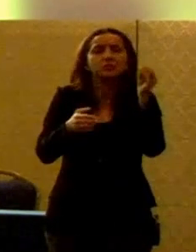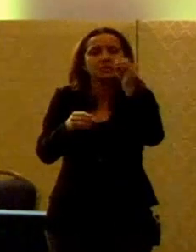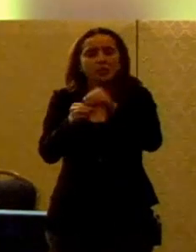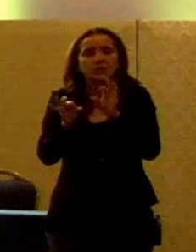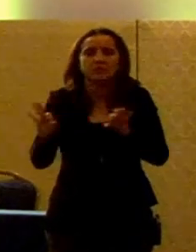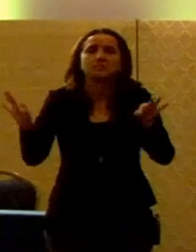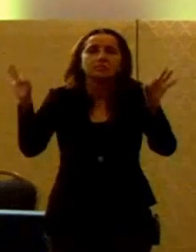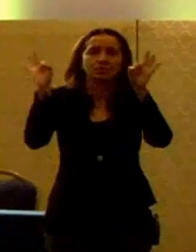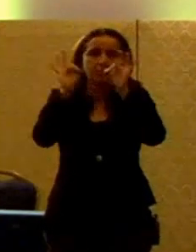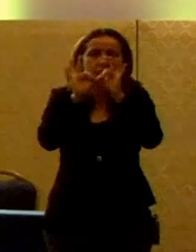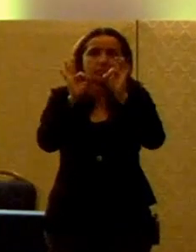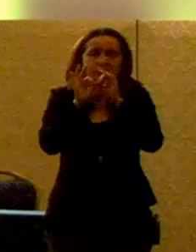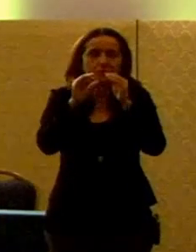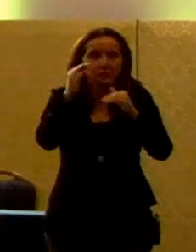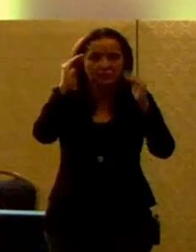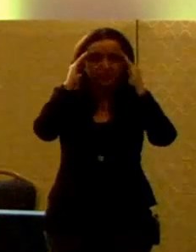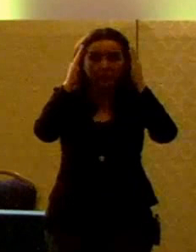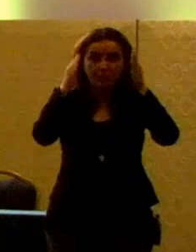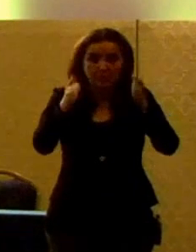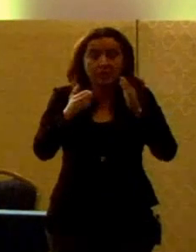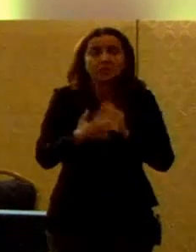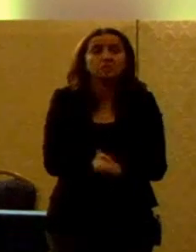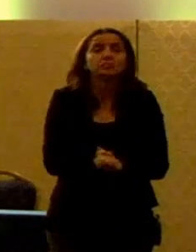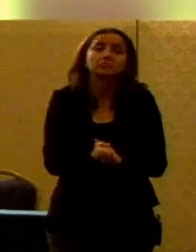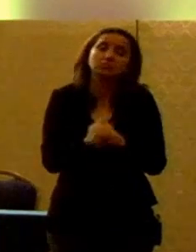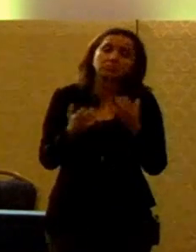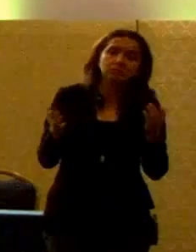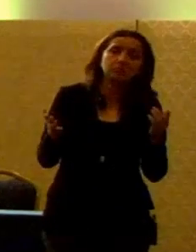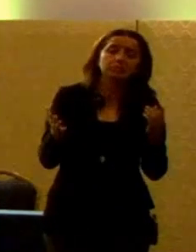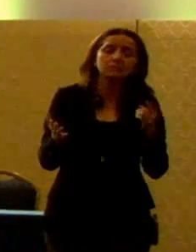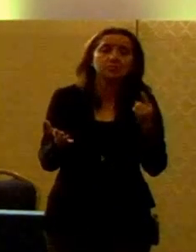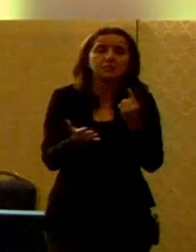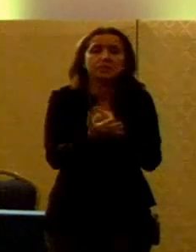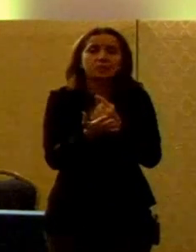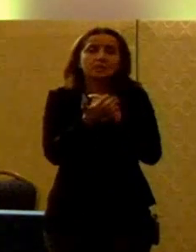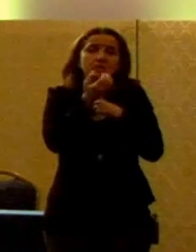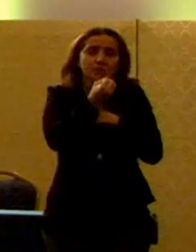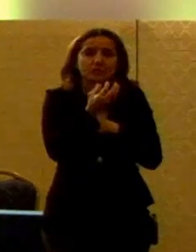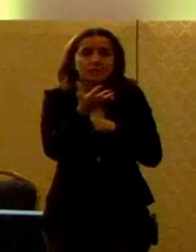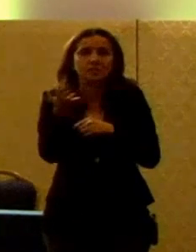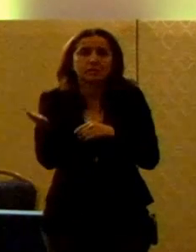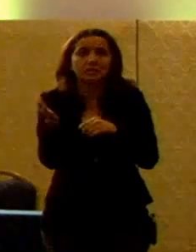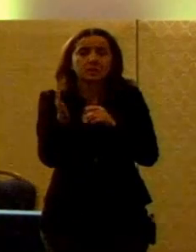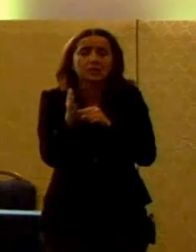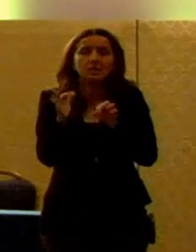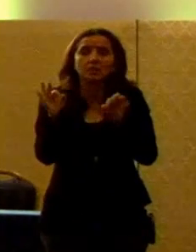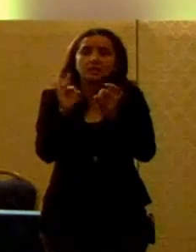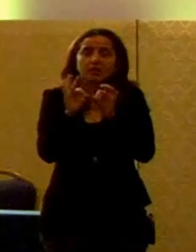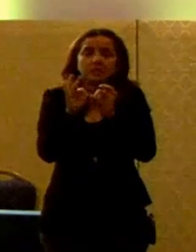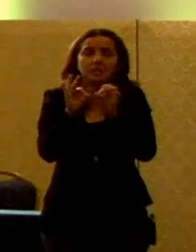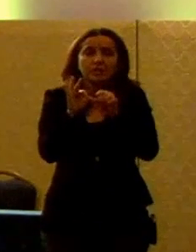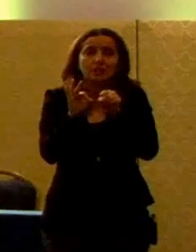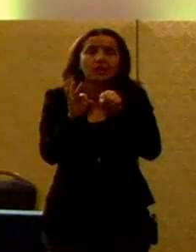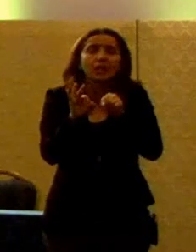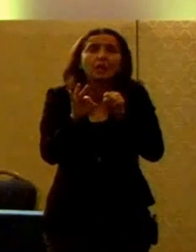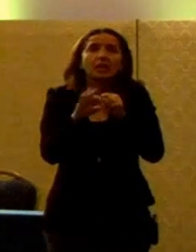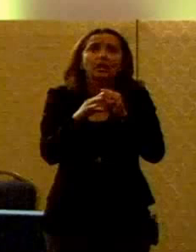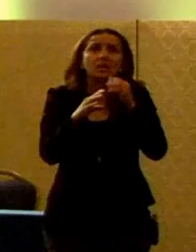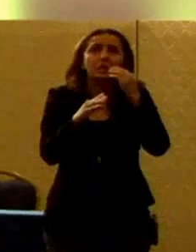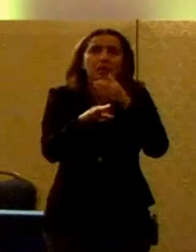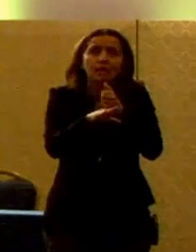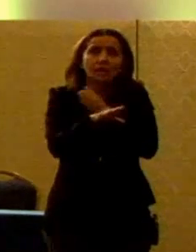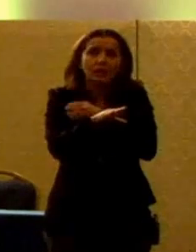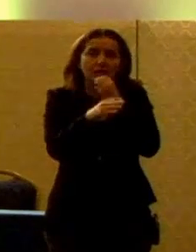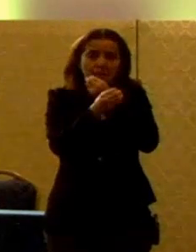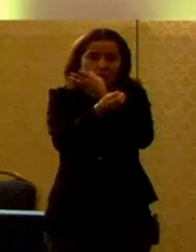favorecido. Pues bueno, yo creo que en términos generales algo que dejaría de manera relevante en este caso, y si lo presenté de manera muy rápido,